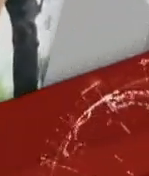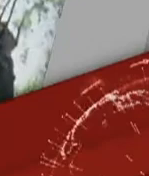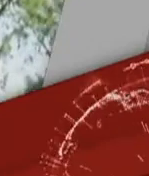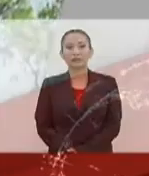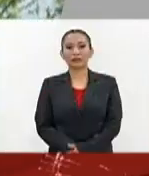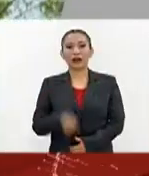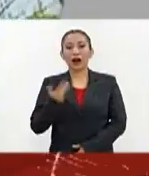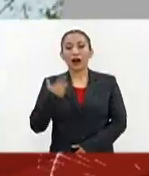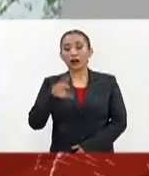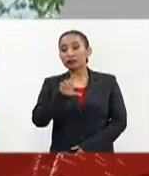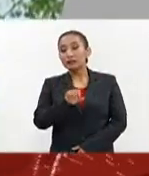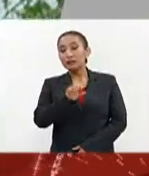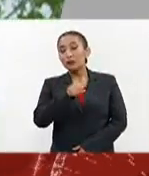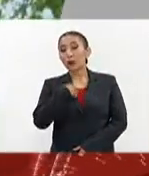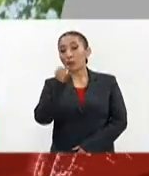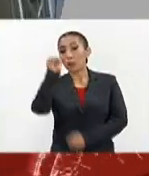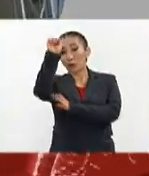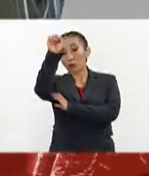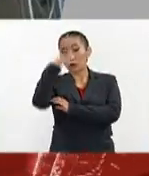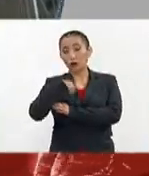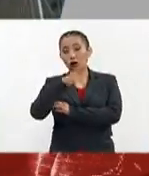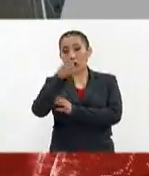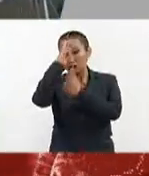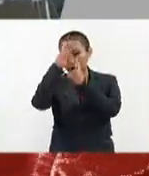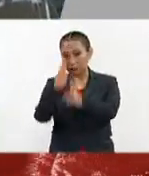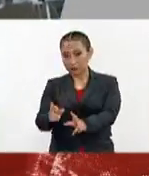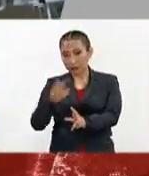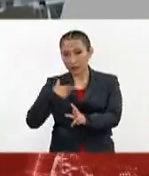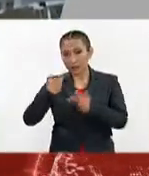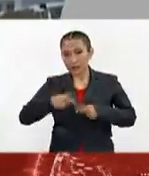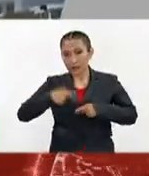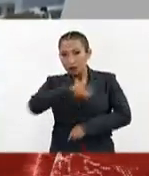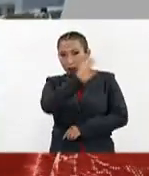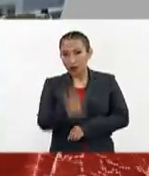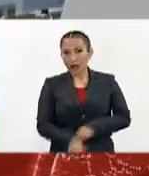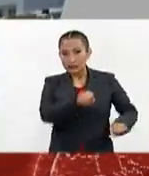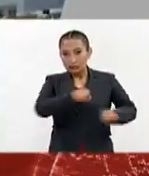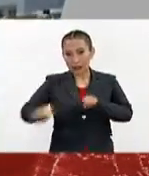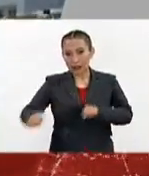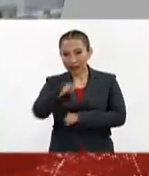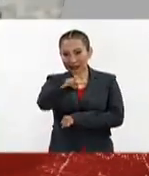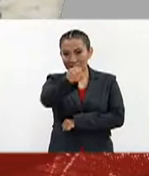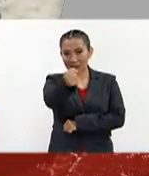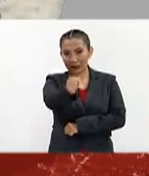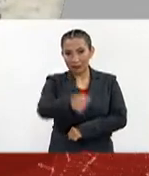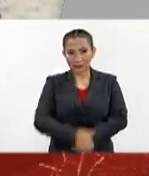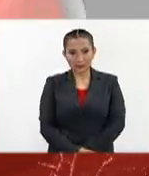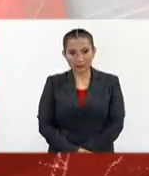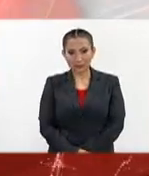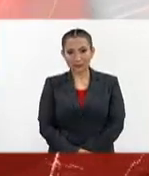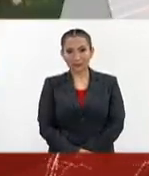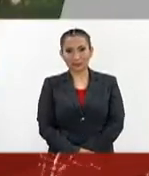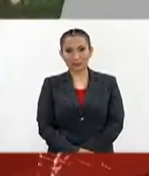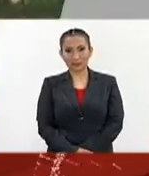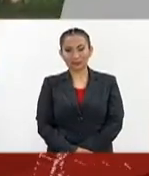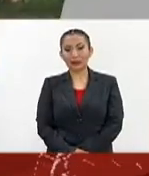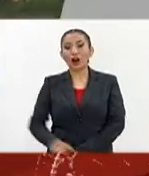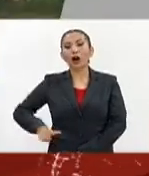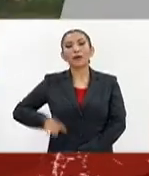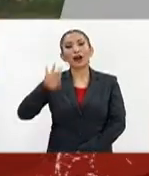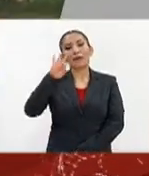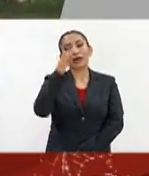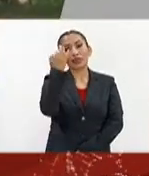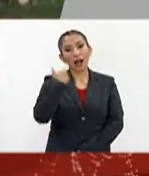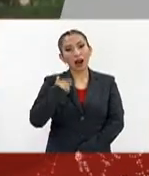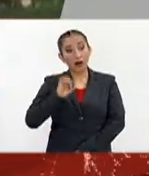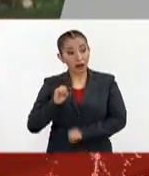Con el puño en alto y 3 minutos de silencio, ciudadanos rinden homenaje a las víctimas del sismo del 19 de septiembre. El gobierno federal